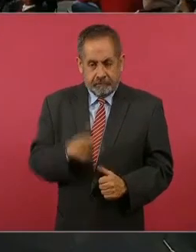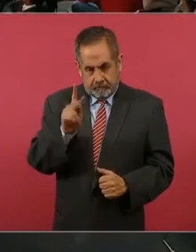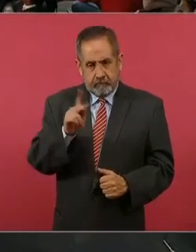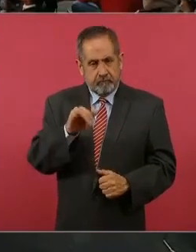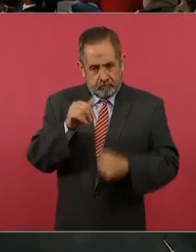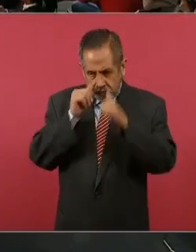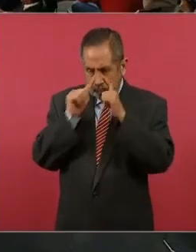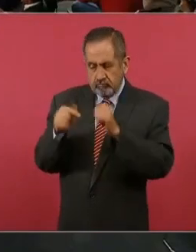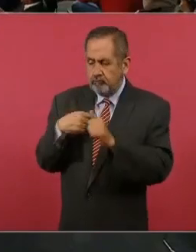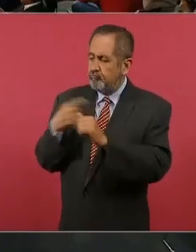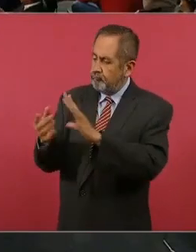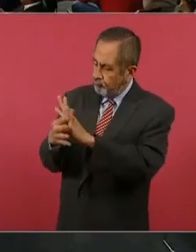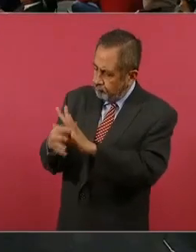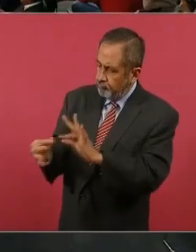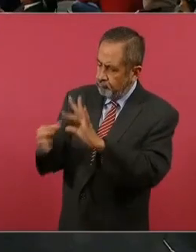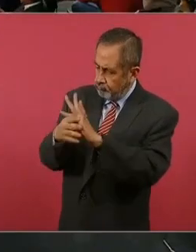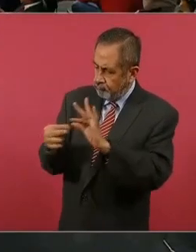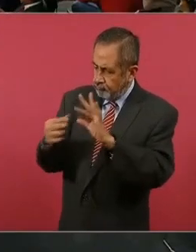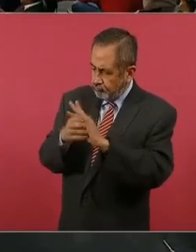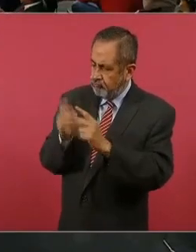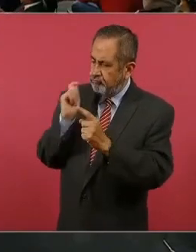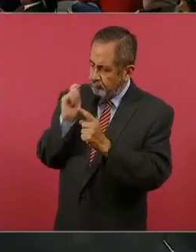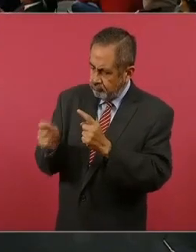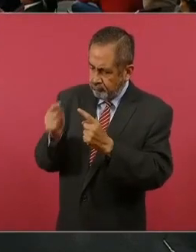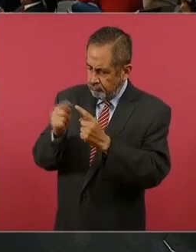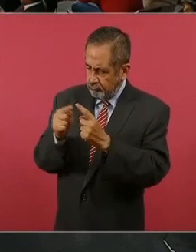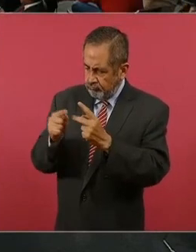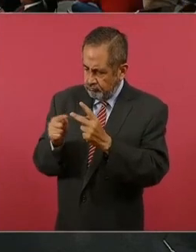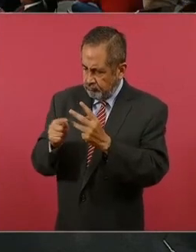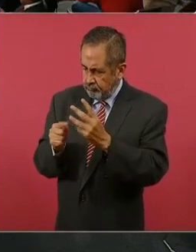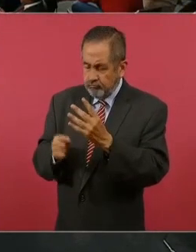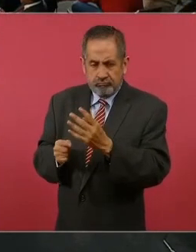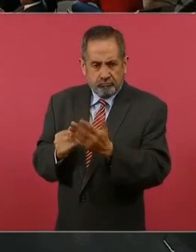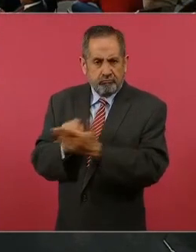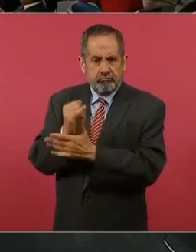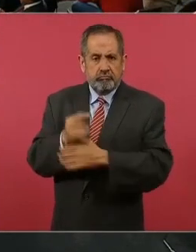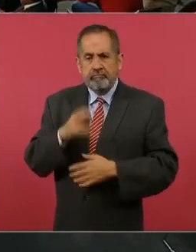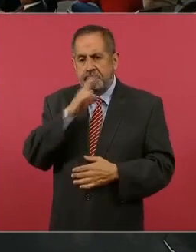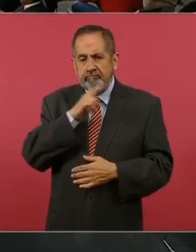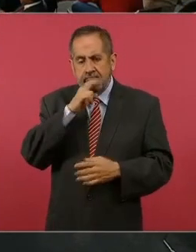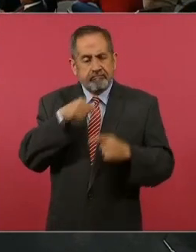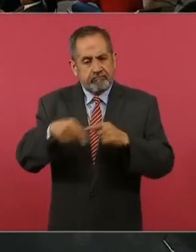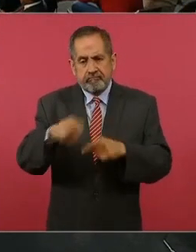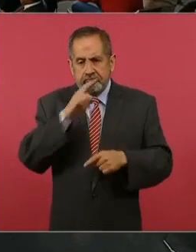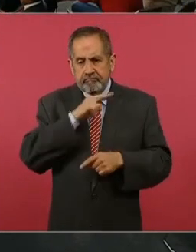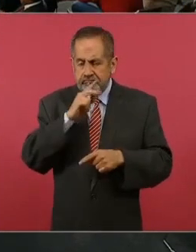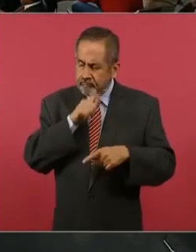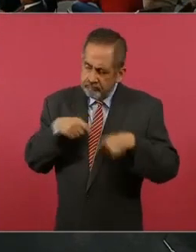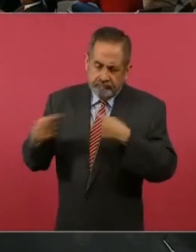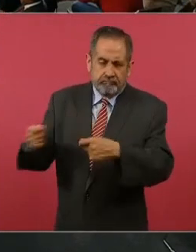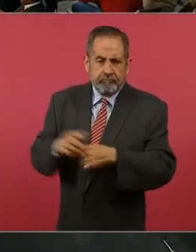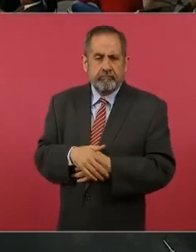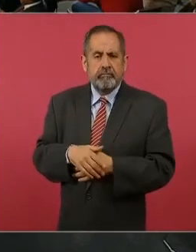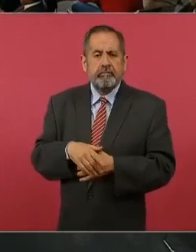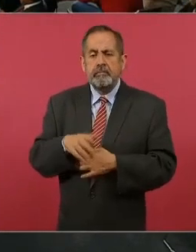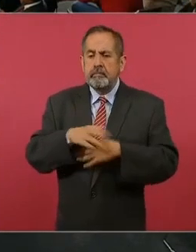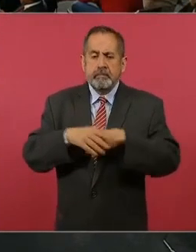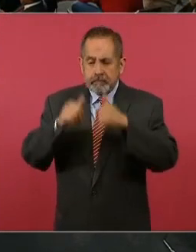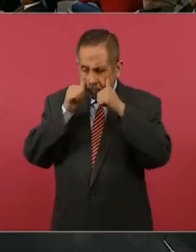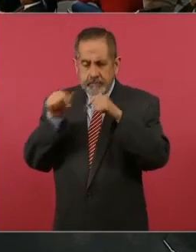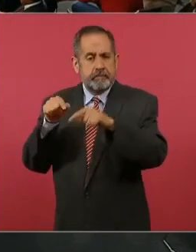pero que se le explique, que se le atienda y sea pronto. O sea, lo va a